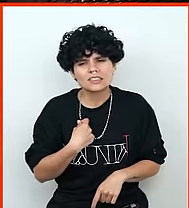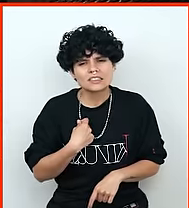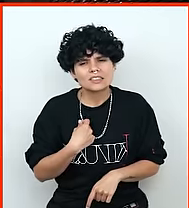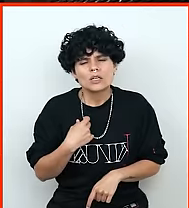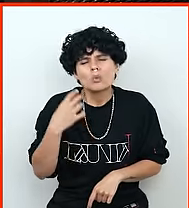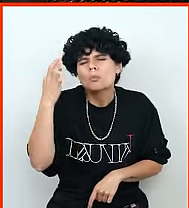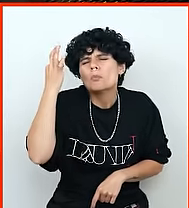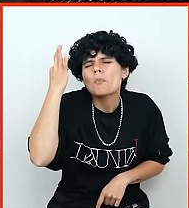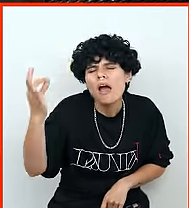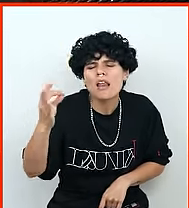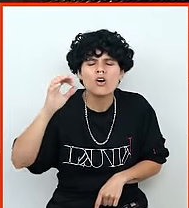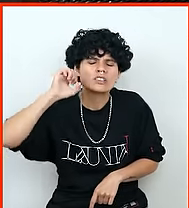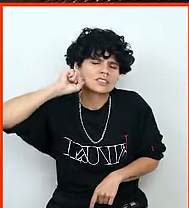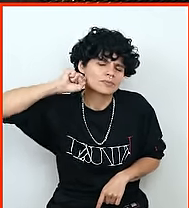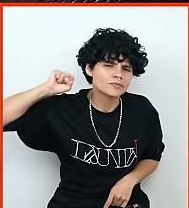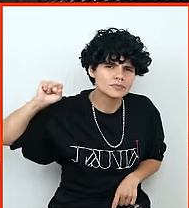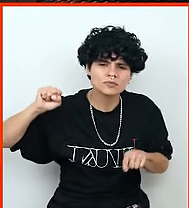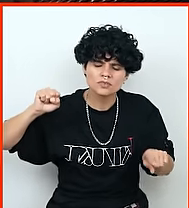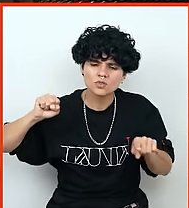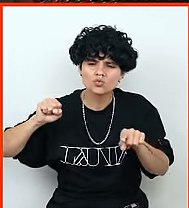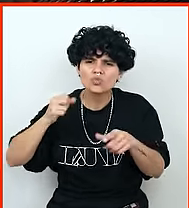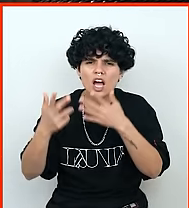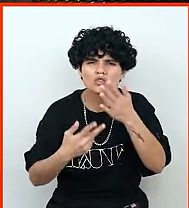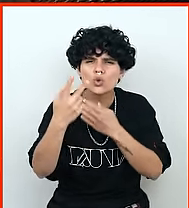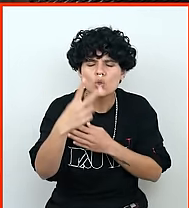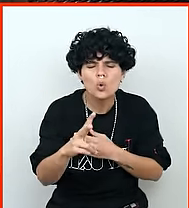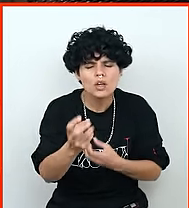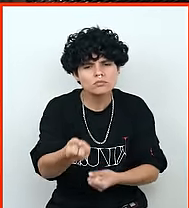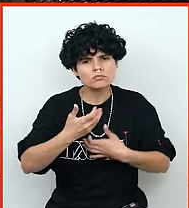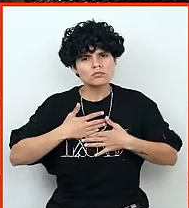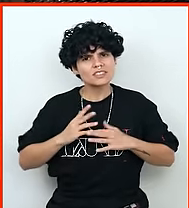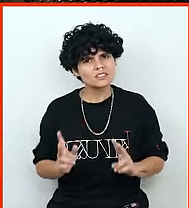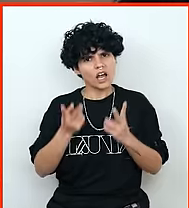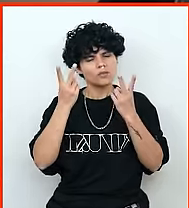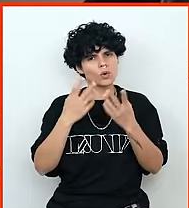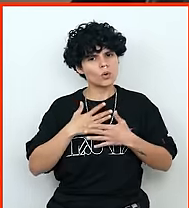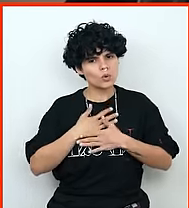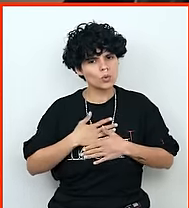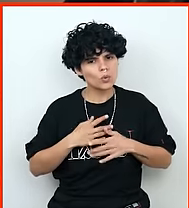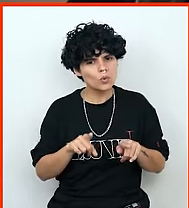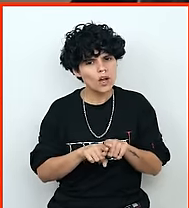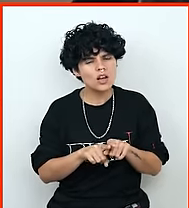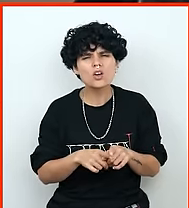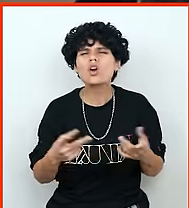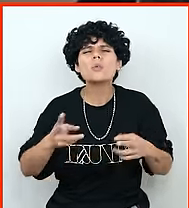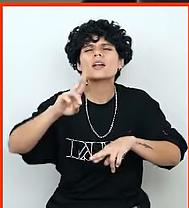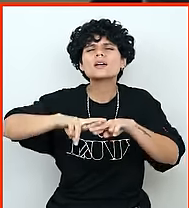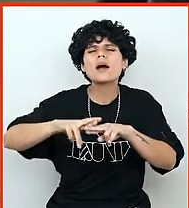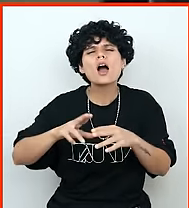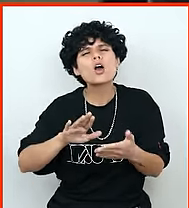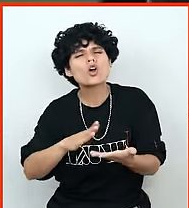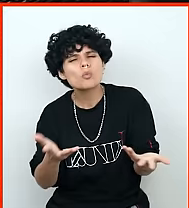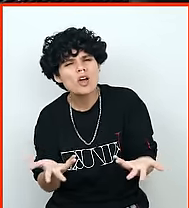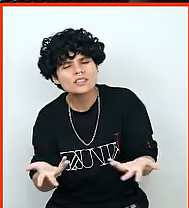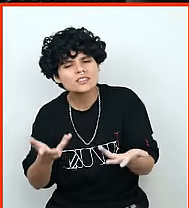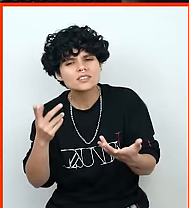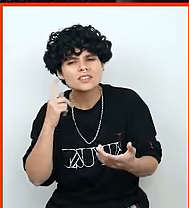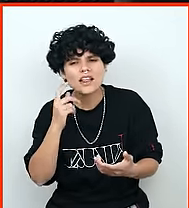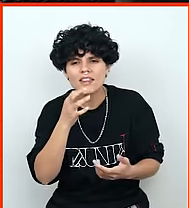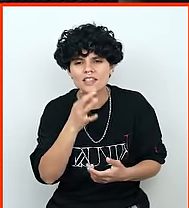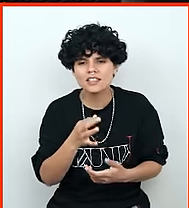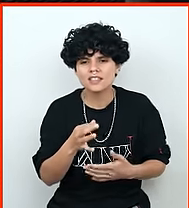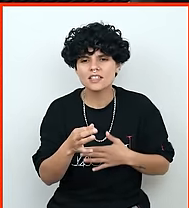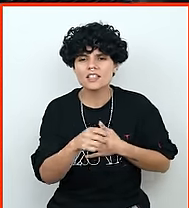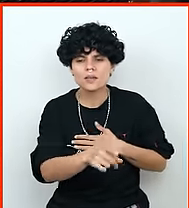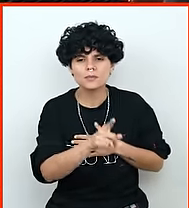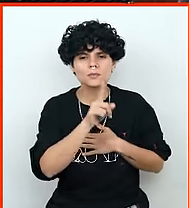¿cachai? Brigio que alguien te diga eso, sí, pues, y me quede como para adentro, pues, como que no te lo vayas a esperar nunca. ¿Cómo es la rima que tú haces para la canción? ¿Desde el principio?